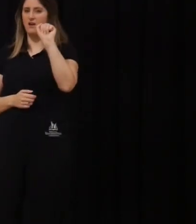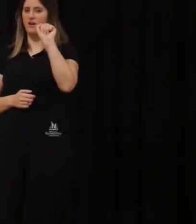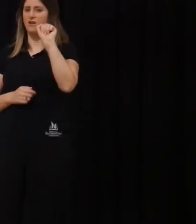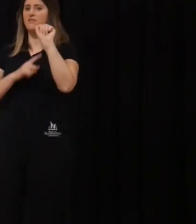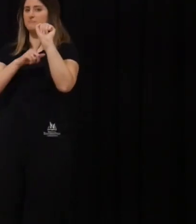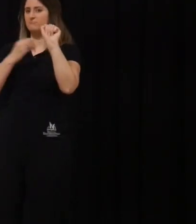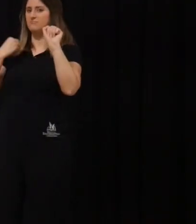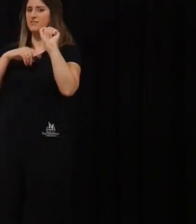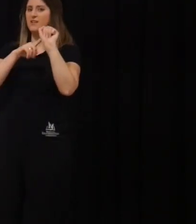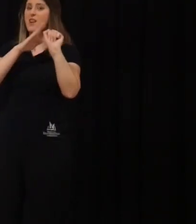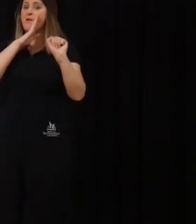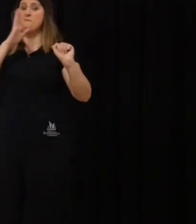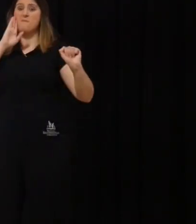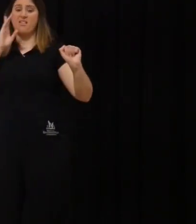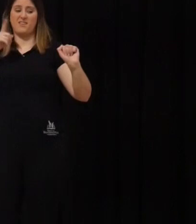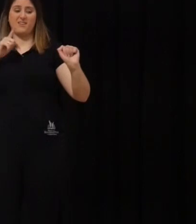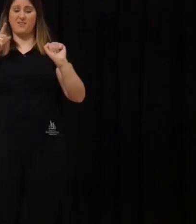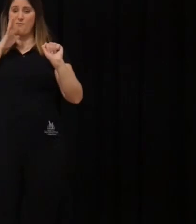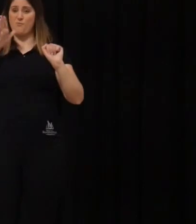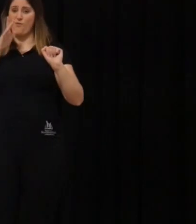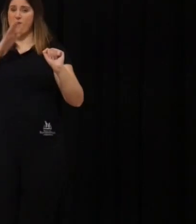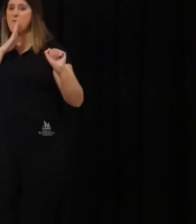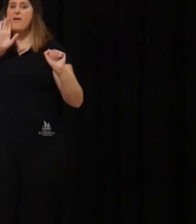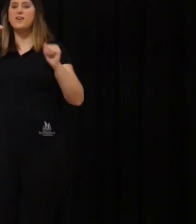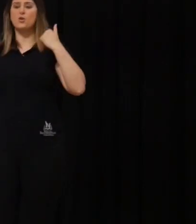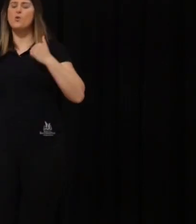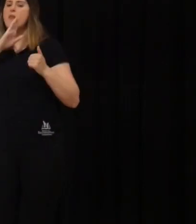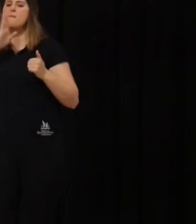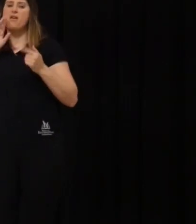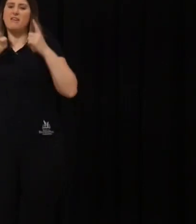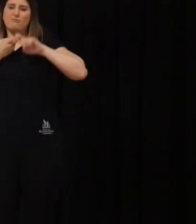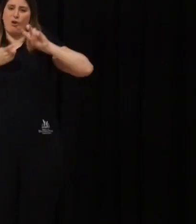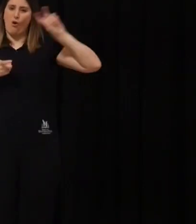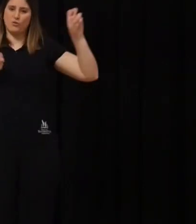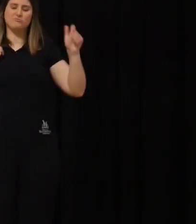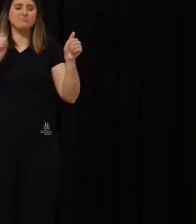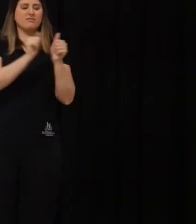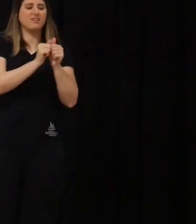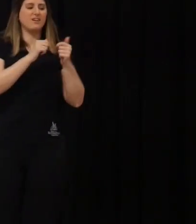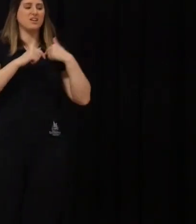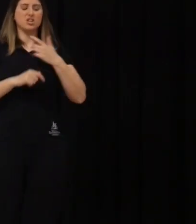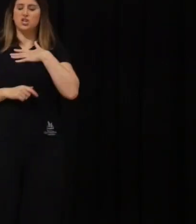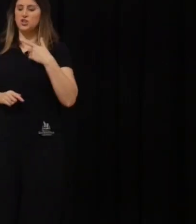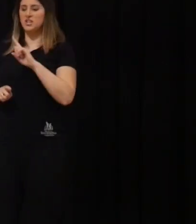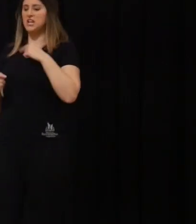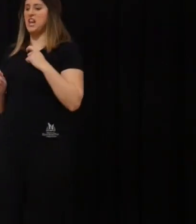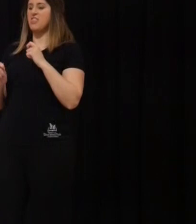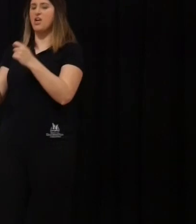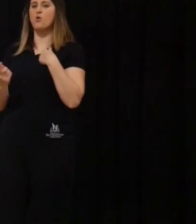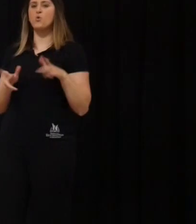Y como la madrastra no estaba convencida de que la hidra fuera a acabar con Hércules, le manda un refuerzo, un